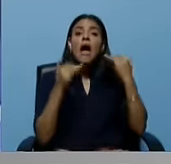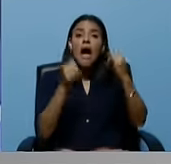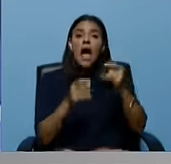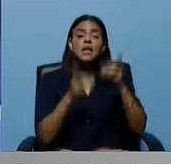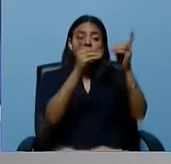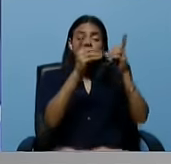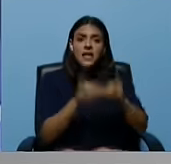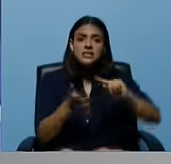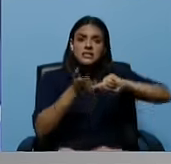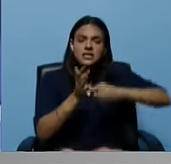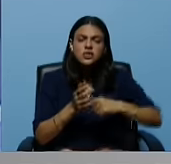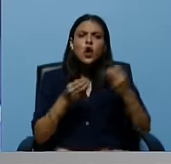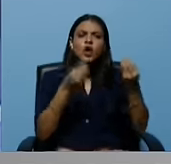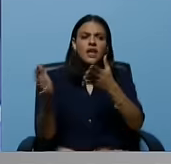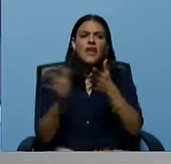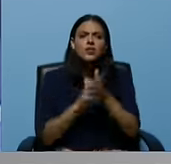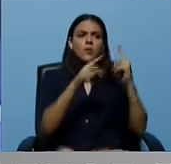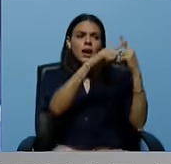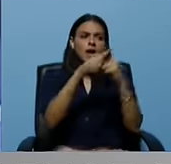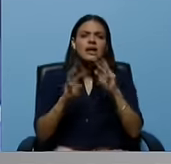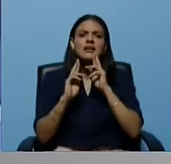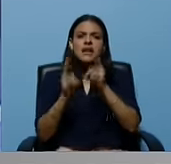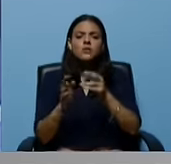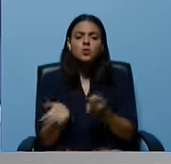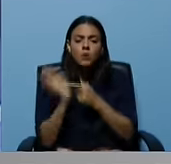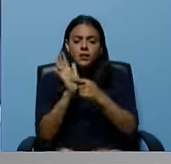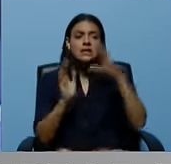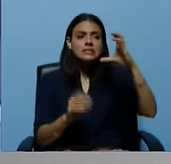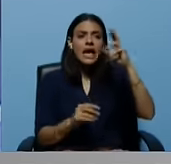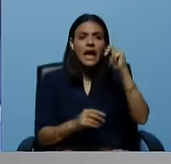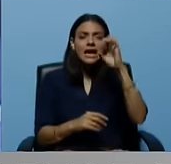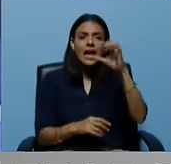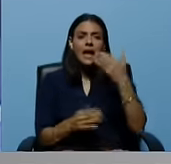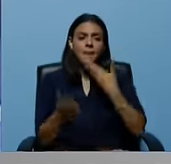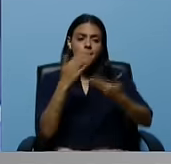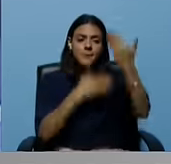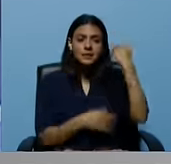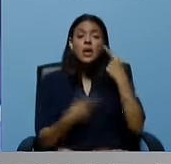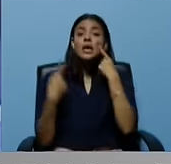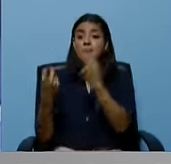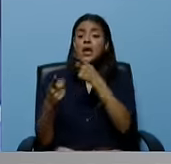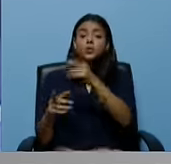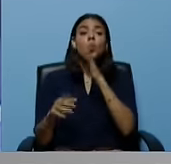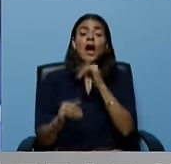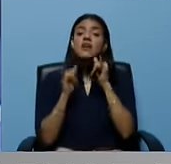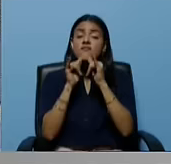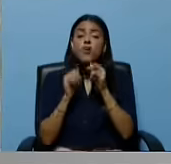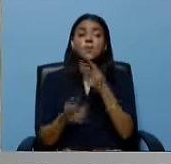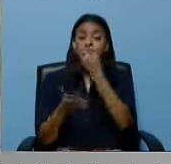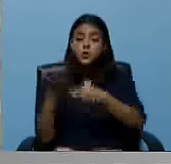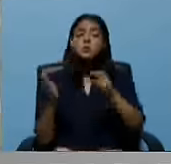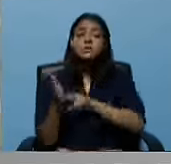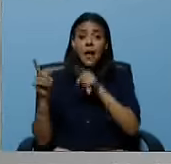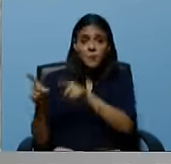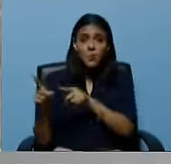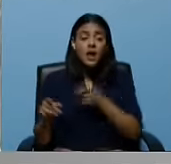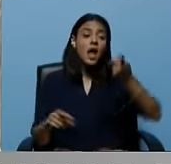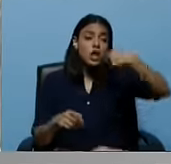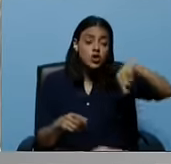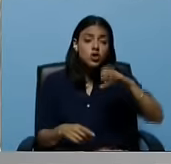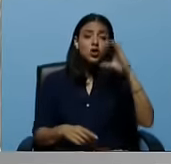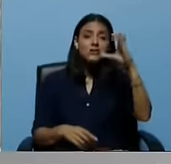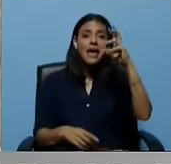que establece y ratifica el resultado presentado por el Consejo Nacional Electoral y creo, Gabriela, que usted está mal informada. El Consejo Nacional Electoral sí